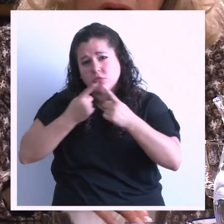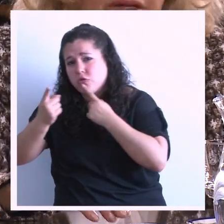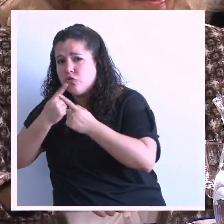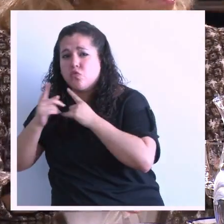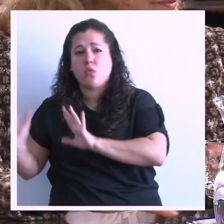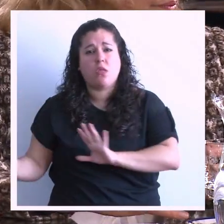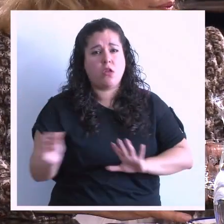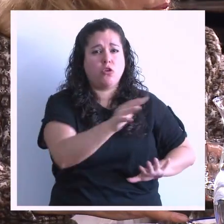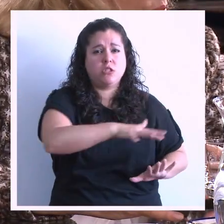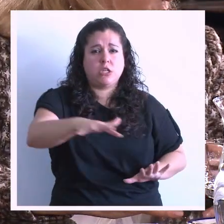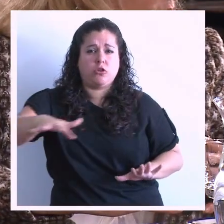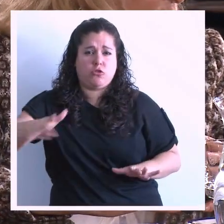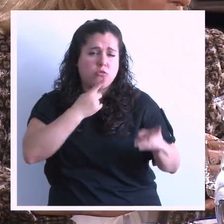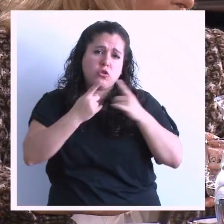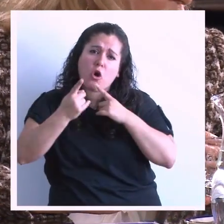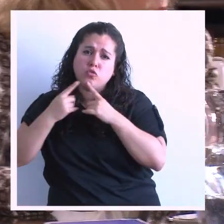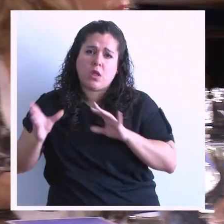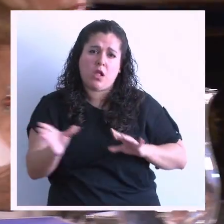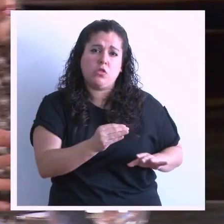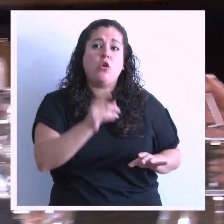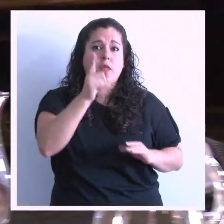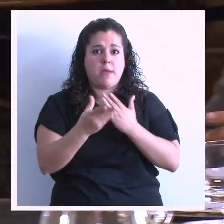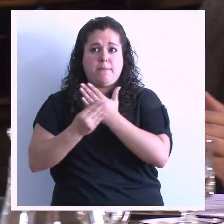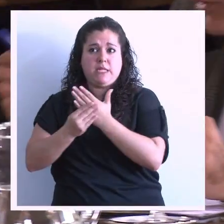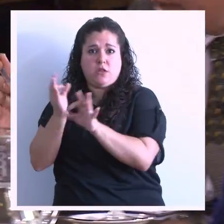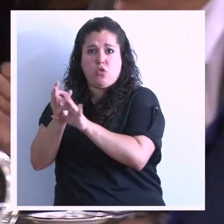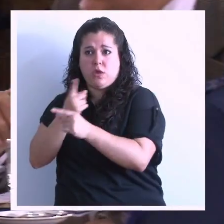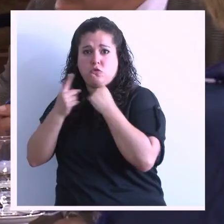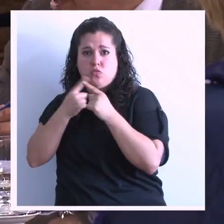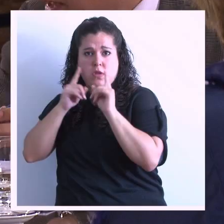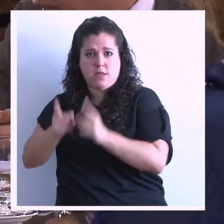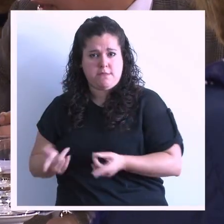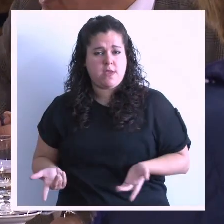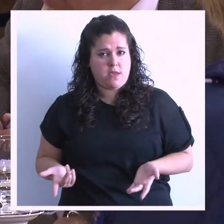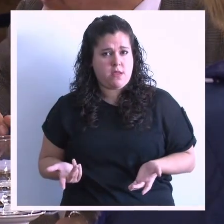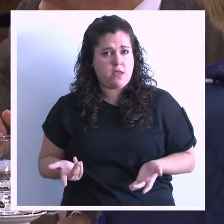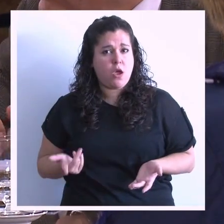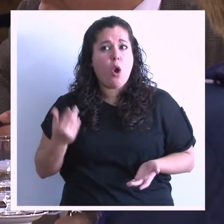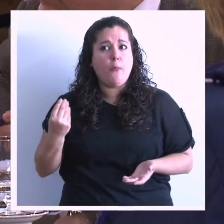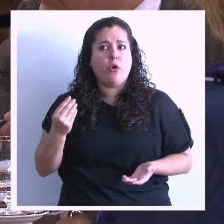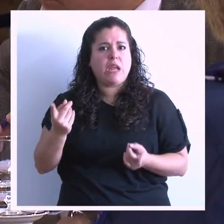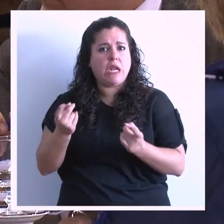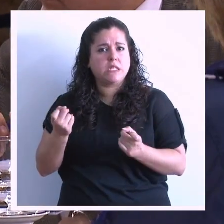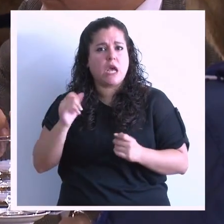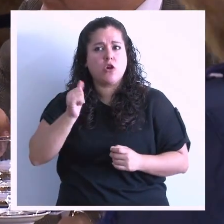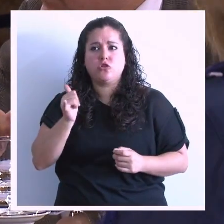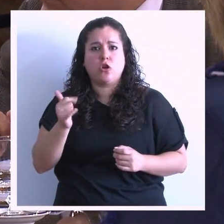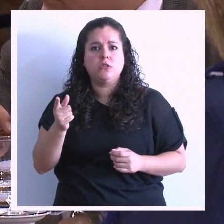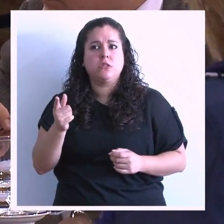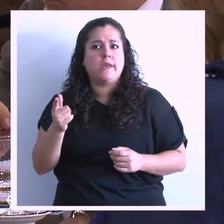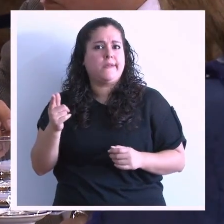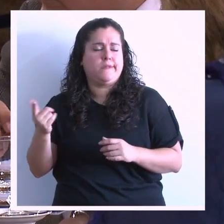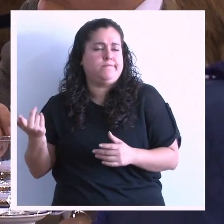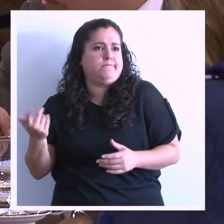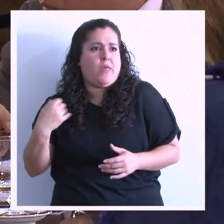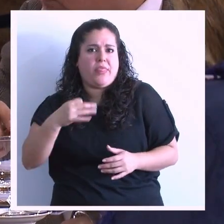provinciales. ¿Qué anomalías o irregularidades se pueden evitar con la aprobación de esta normativa? Bueno, en primer lugar, el tipo